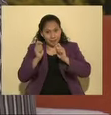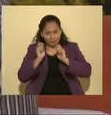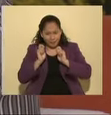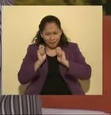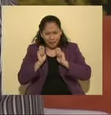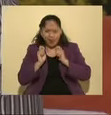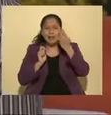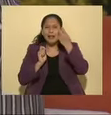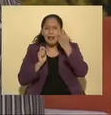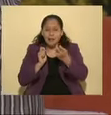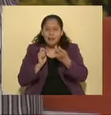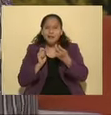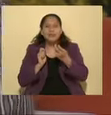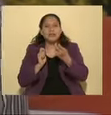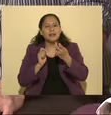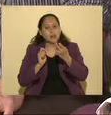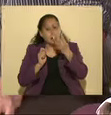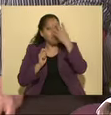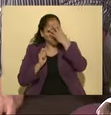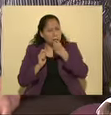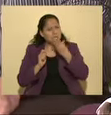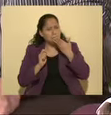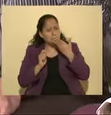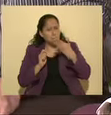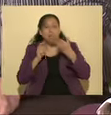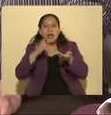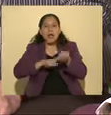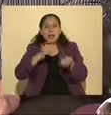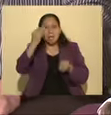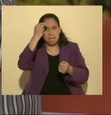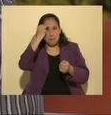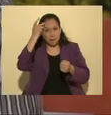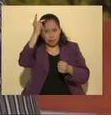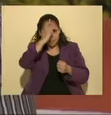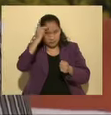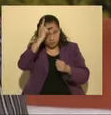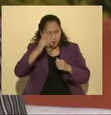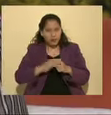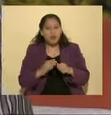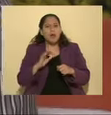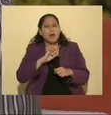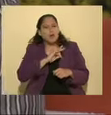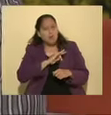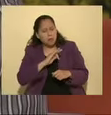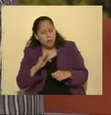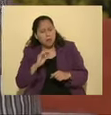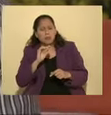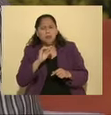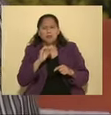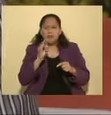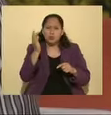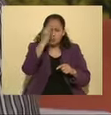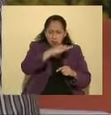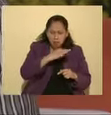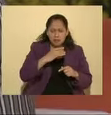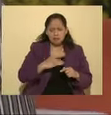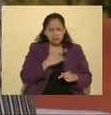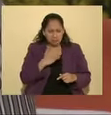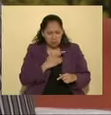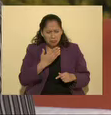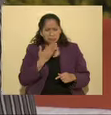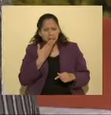es una parte muy hermosa de la psicología humana, donde se puede fluir, donde se